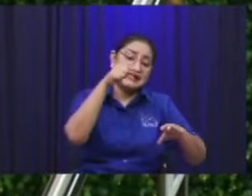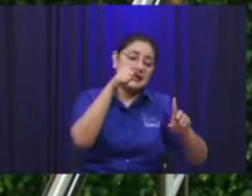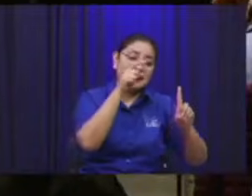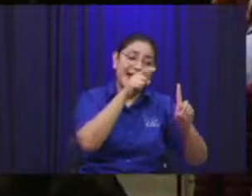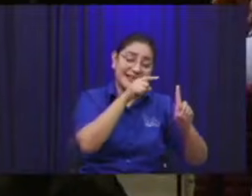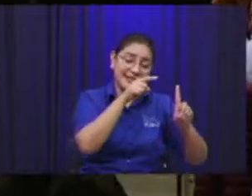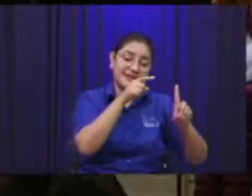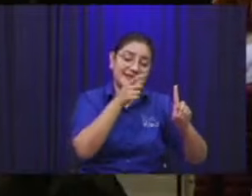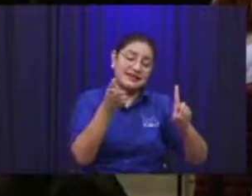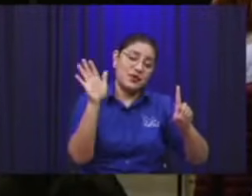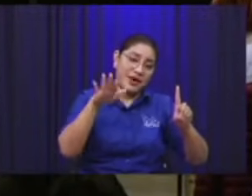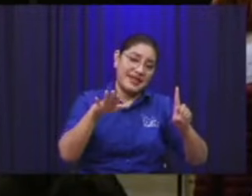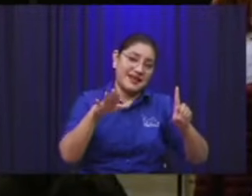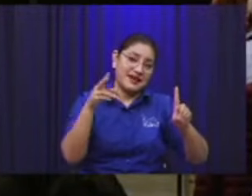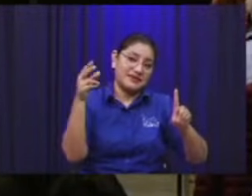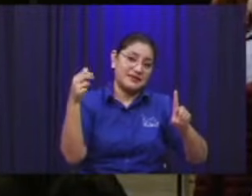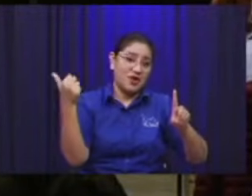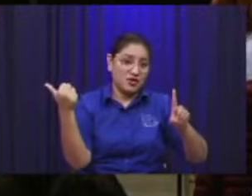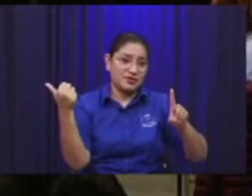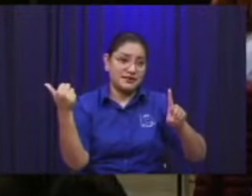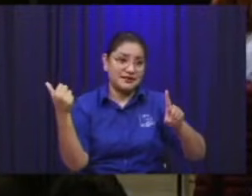que él lo tiene